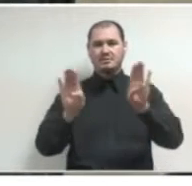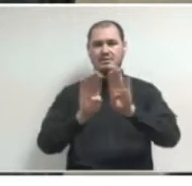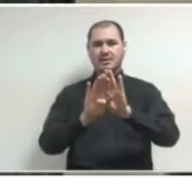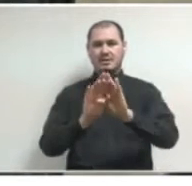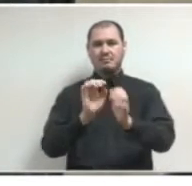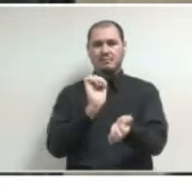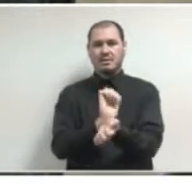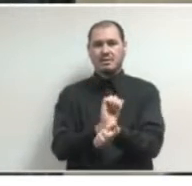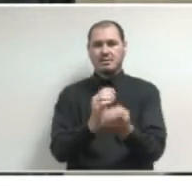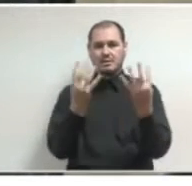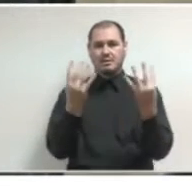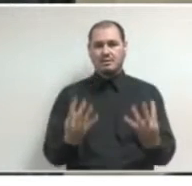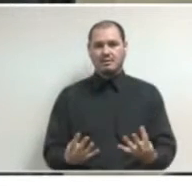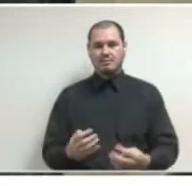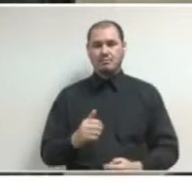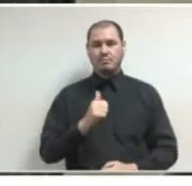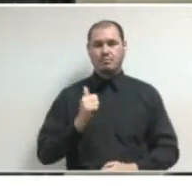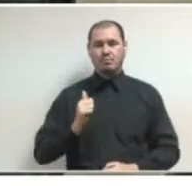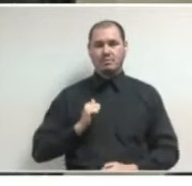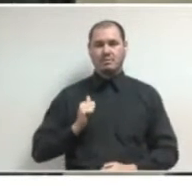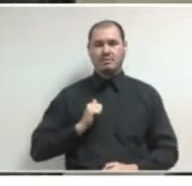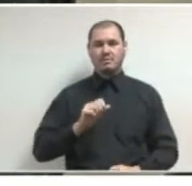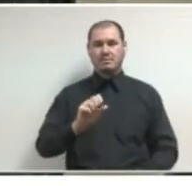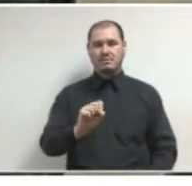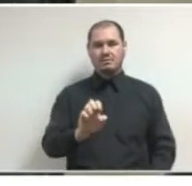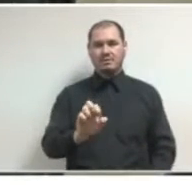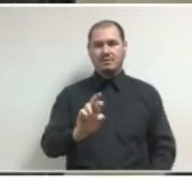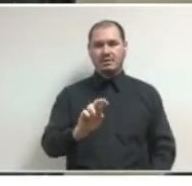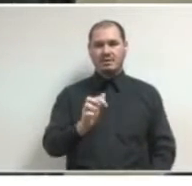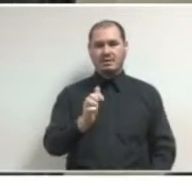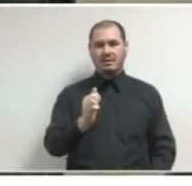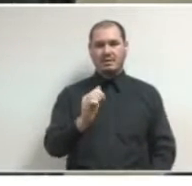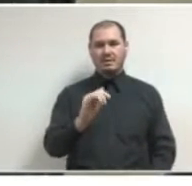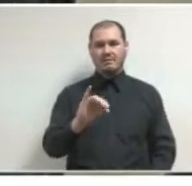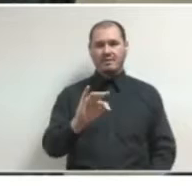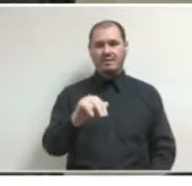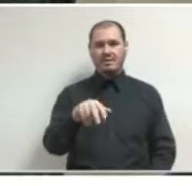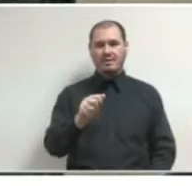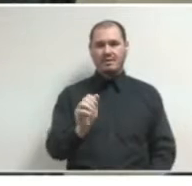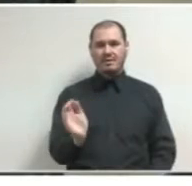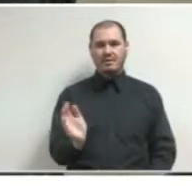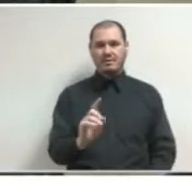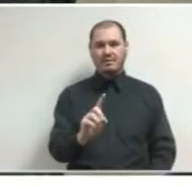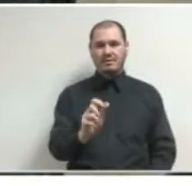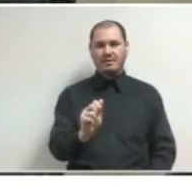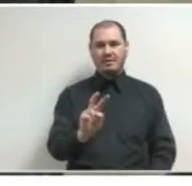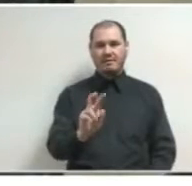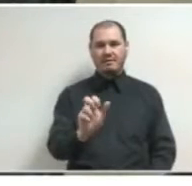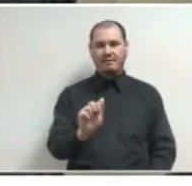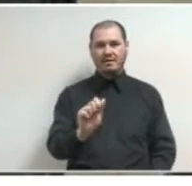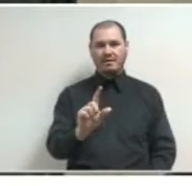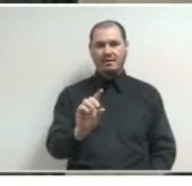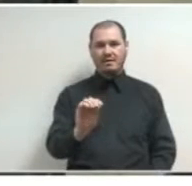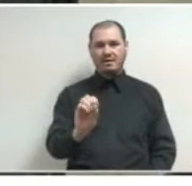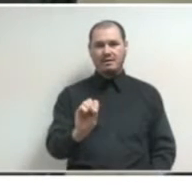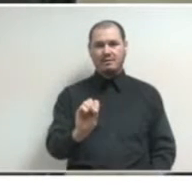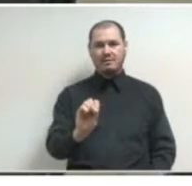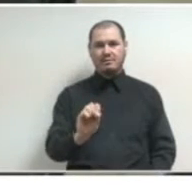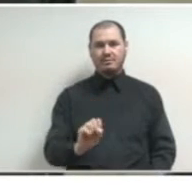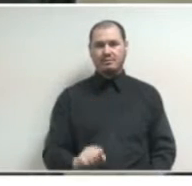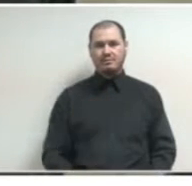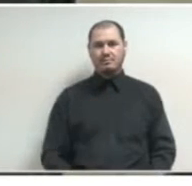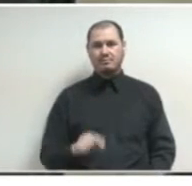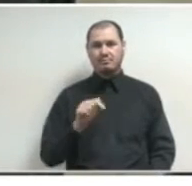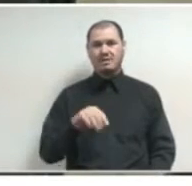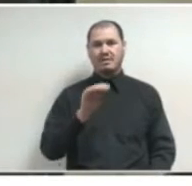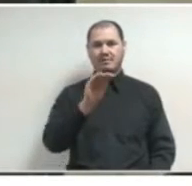penitenciaría Serafina Dávalo, de guava, pero vina pe. Por lo tanto, propongo que va a picar ni en guaja. Por amo, llamó